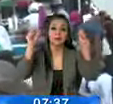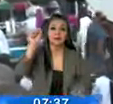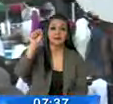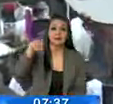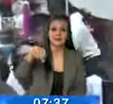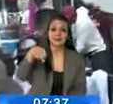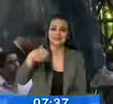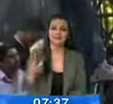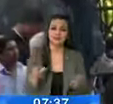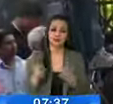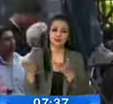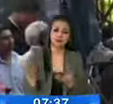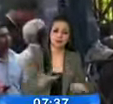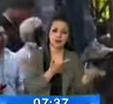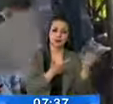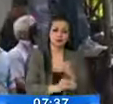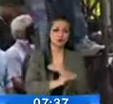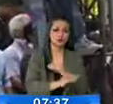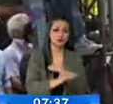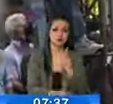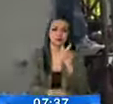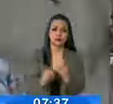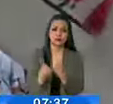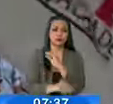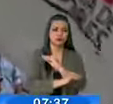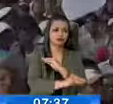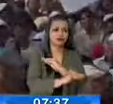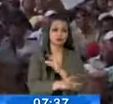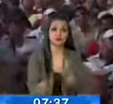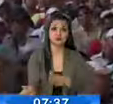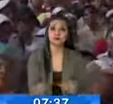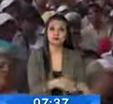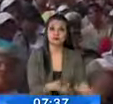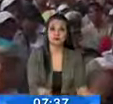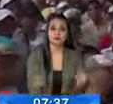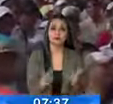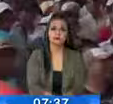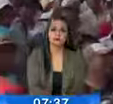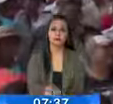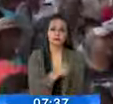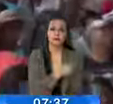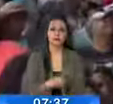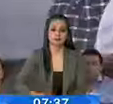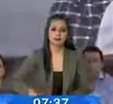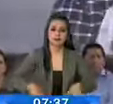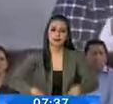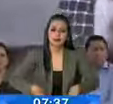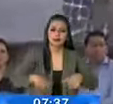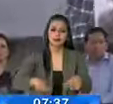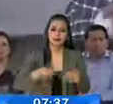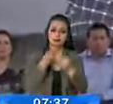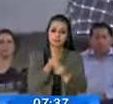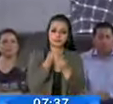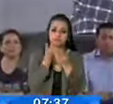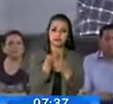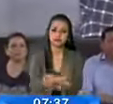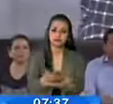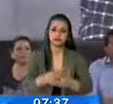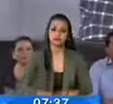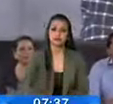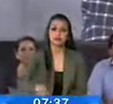parte del evento entre los asistentes, como también en las palabras del presidente Moreno. El 4 de